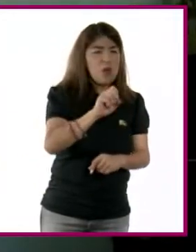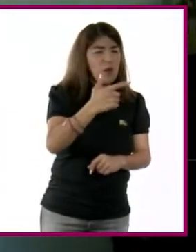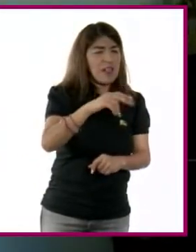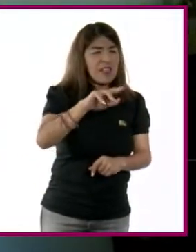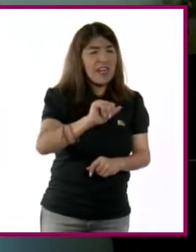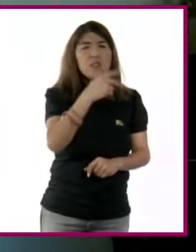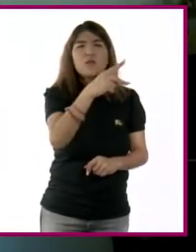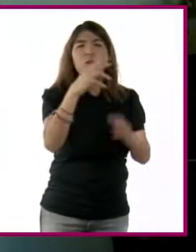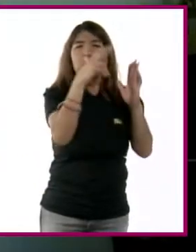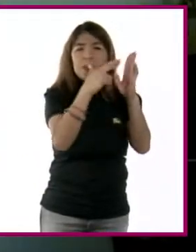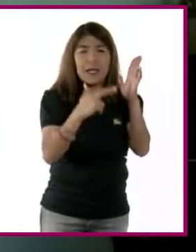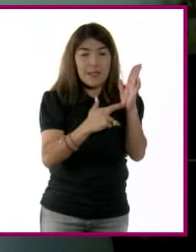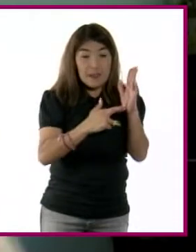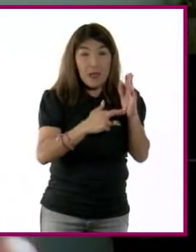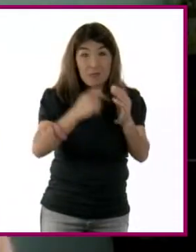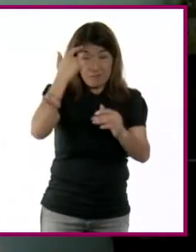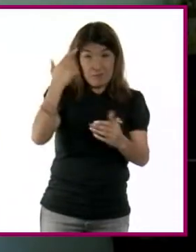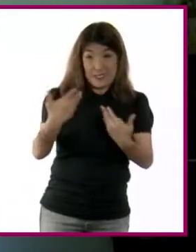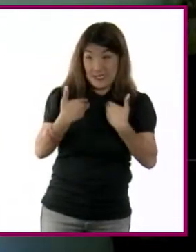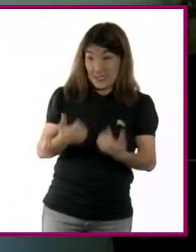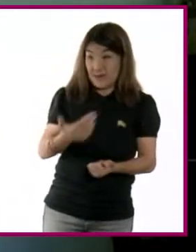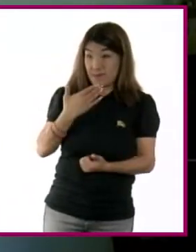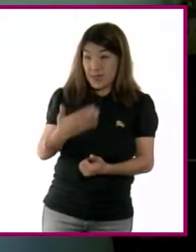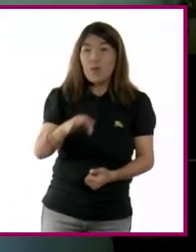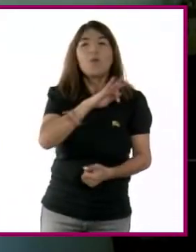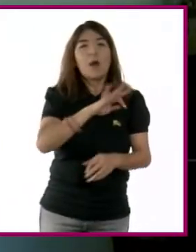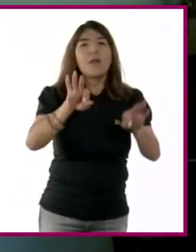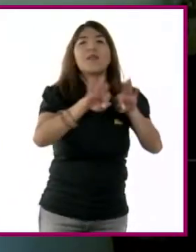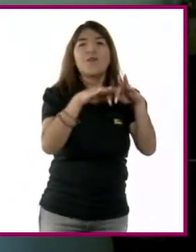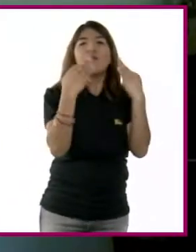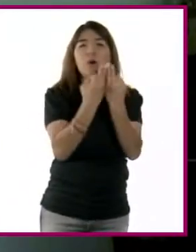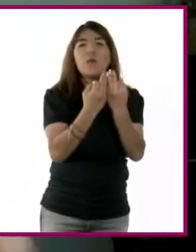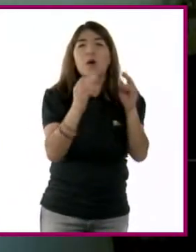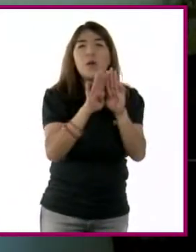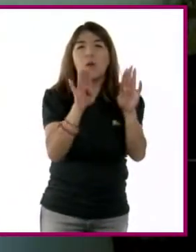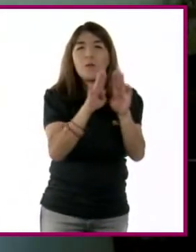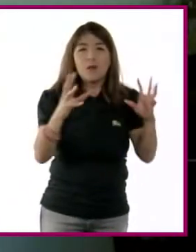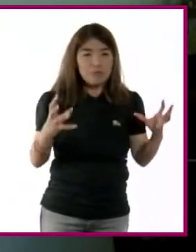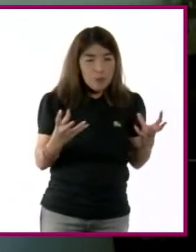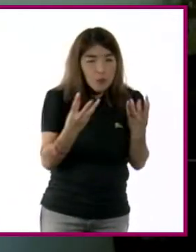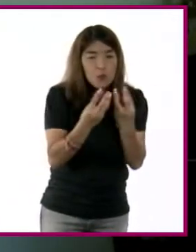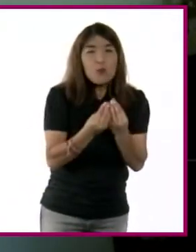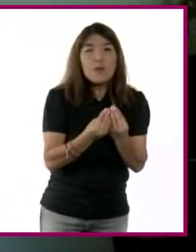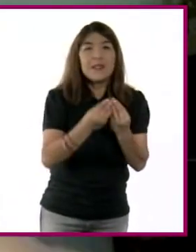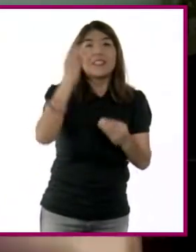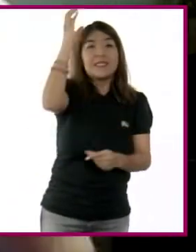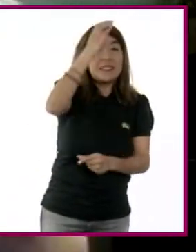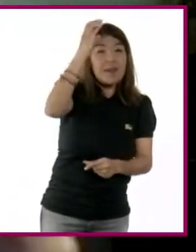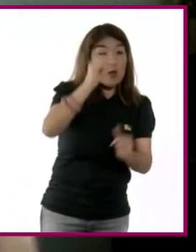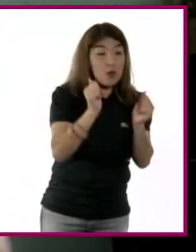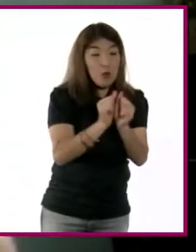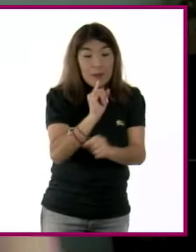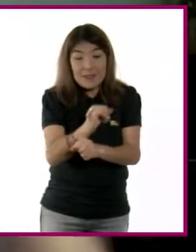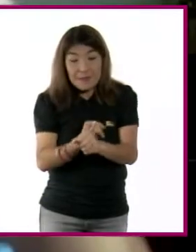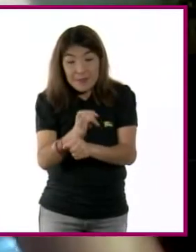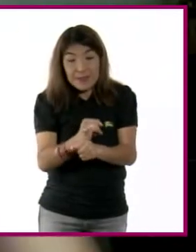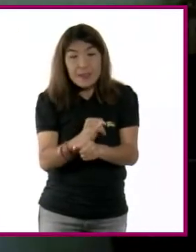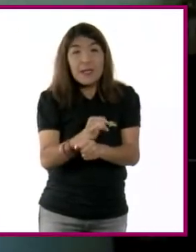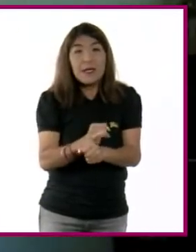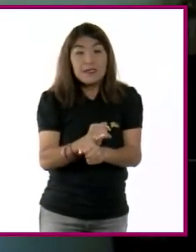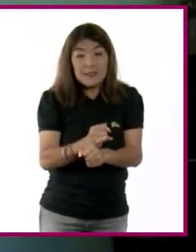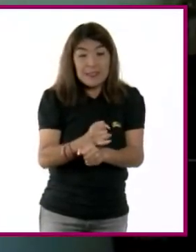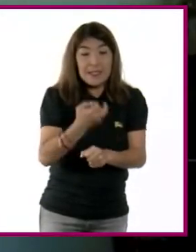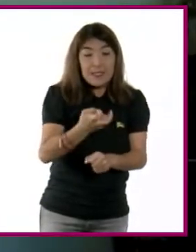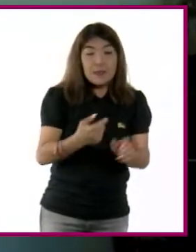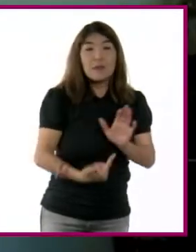poder estructurar ese conocimiento generado a través de la investigación y del método científico, de tal manera que tanto